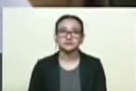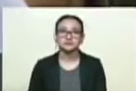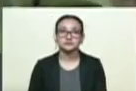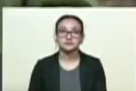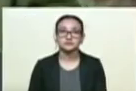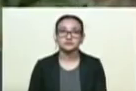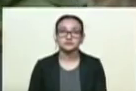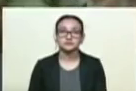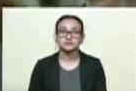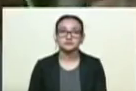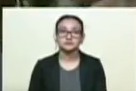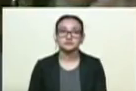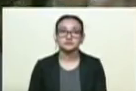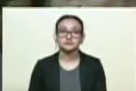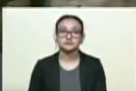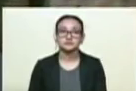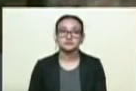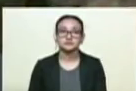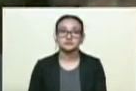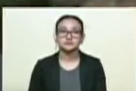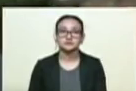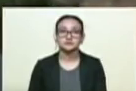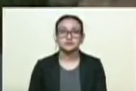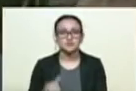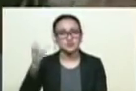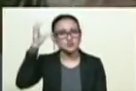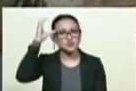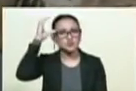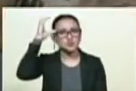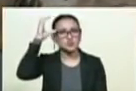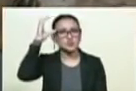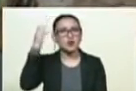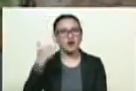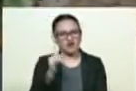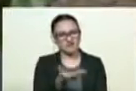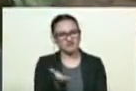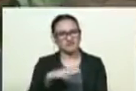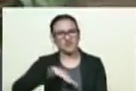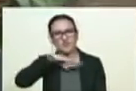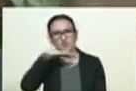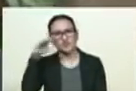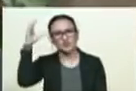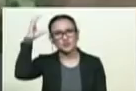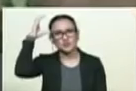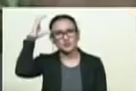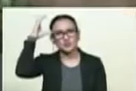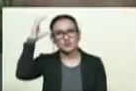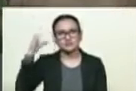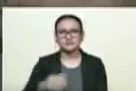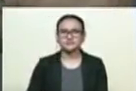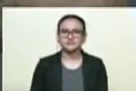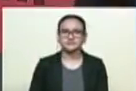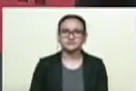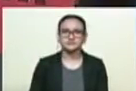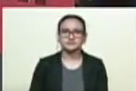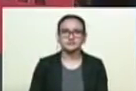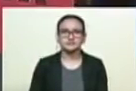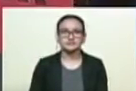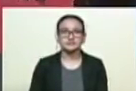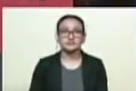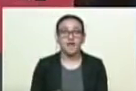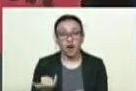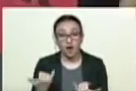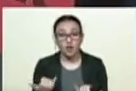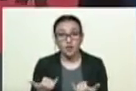¿verdad? Hace falta el conocimiento que ustedes lo tienen. Ahora, en los próximos